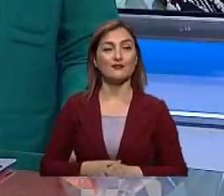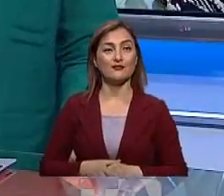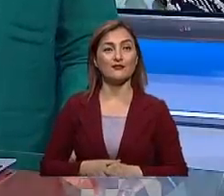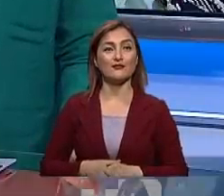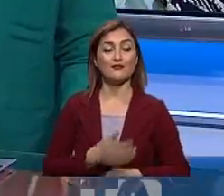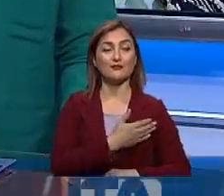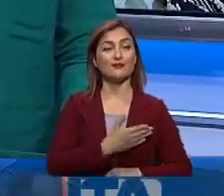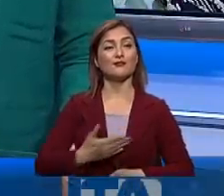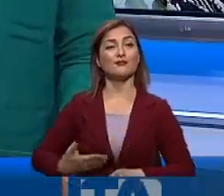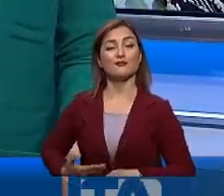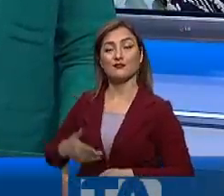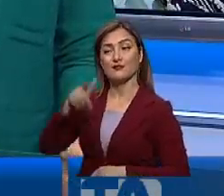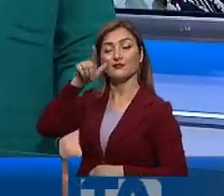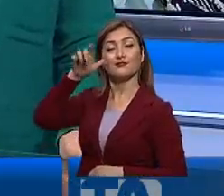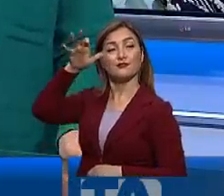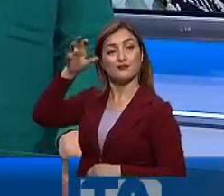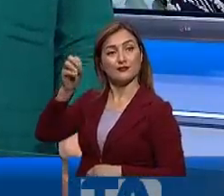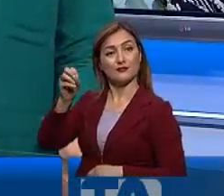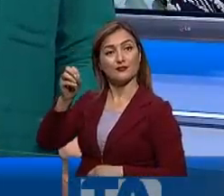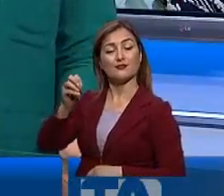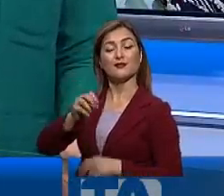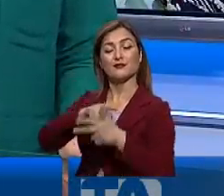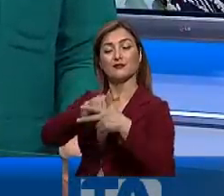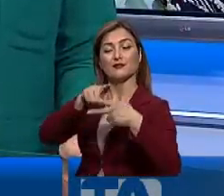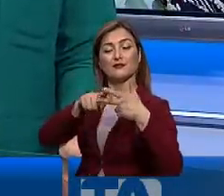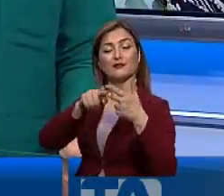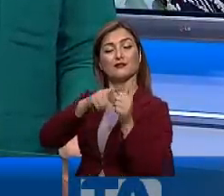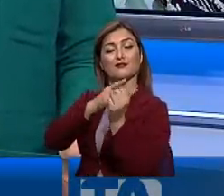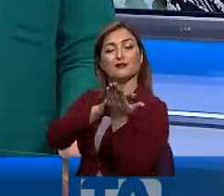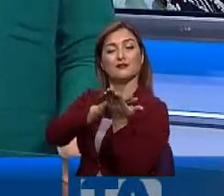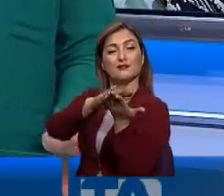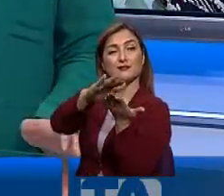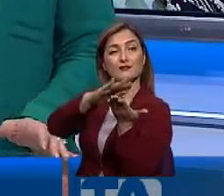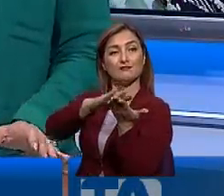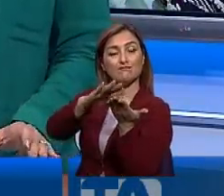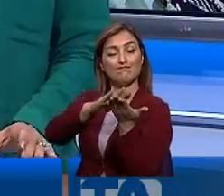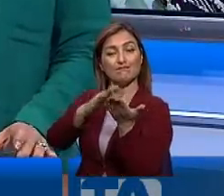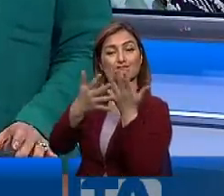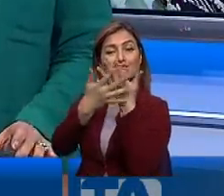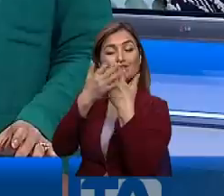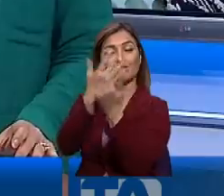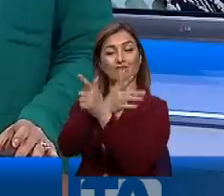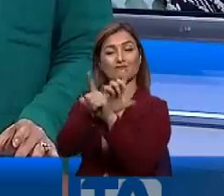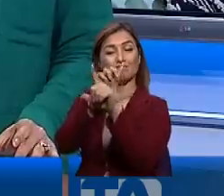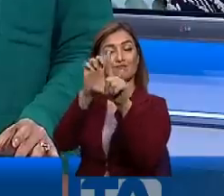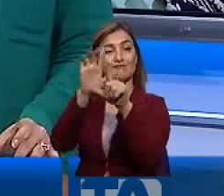Y el presidente Guillermo Lasso concretó los 3 primeros indultos concedidos durante su gobierno.